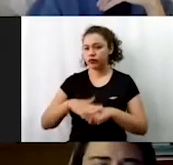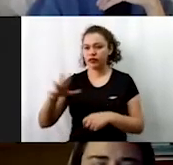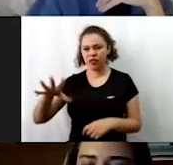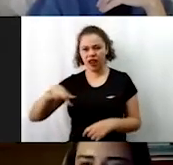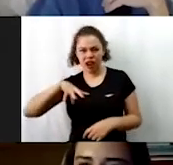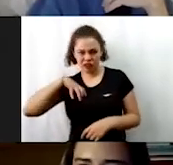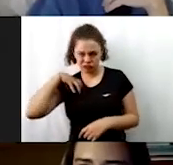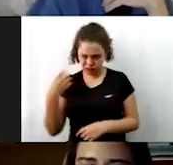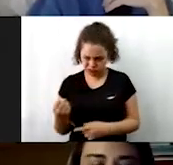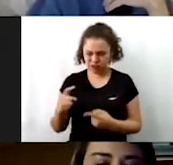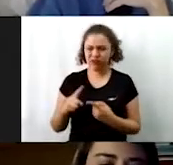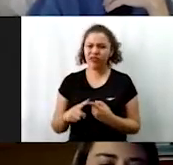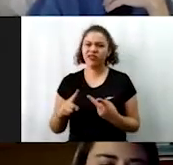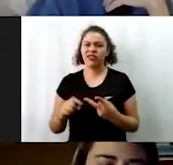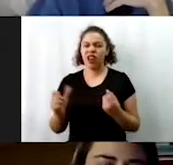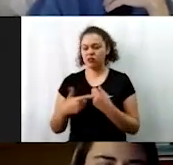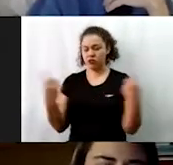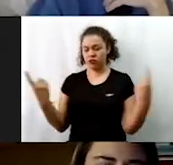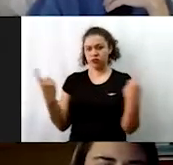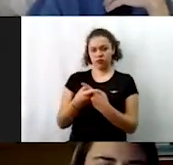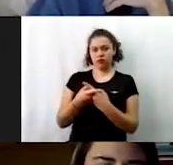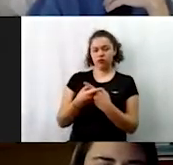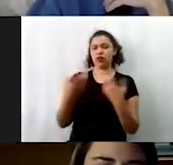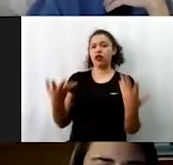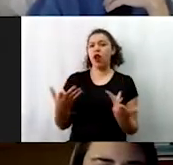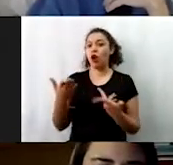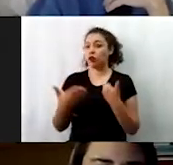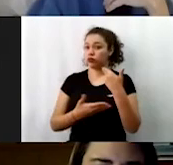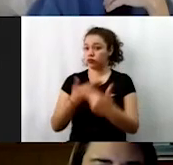dan incongruencias, cuando pasan sucesos